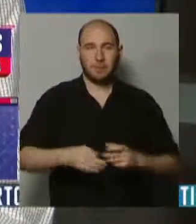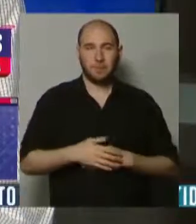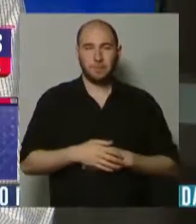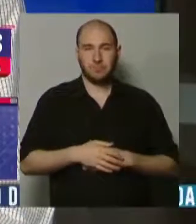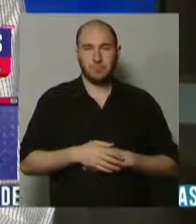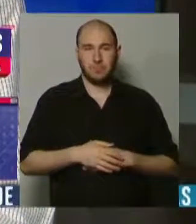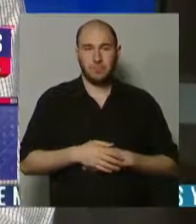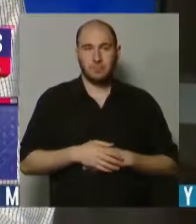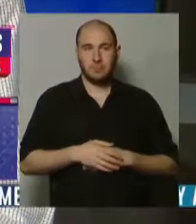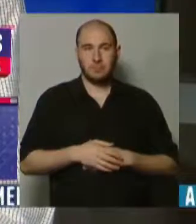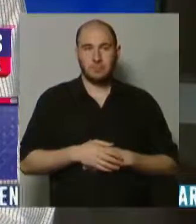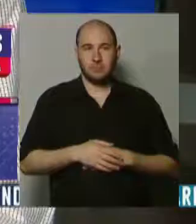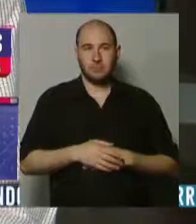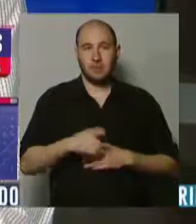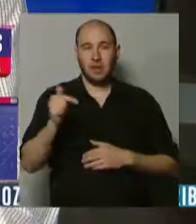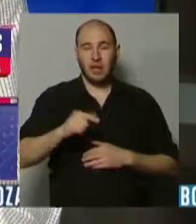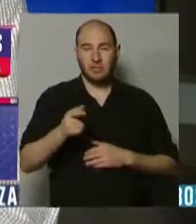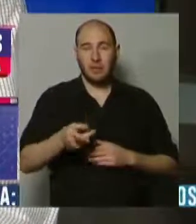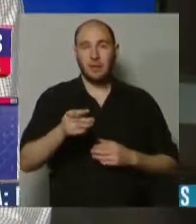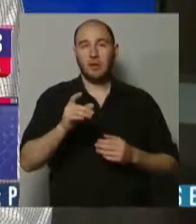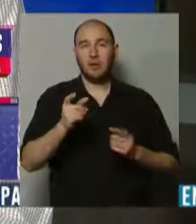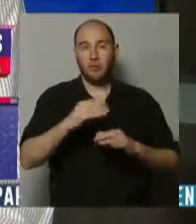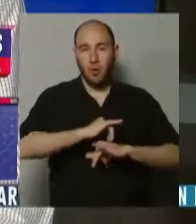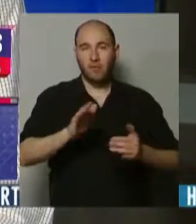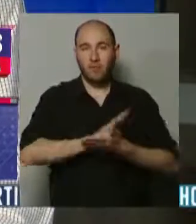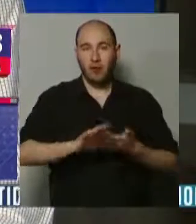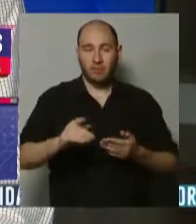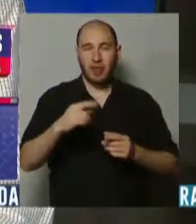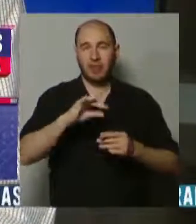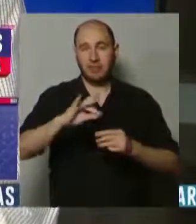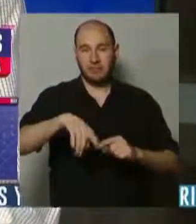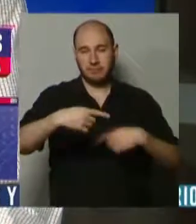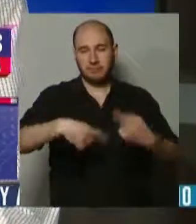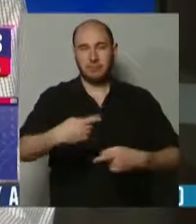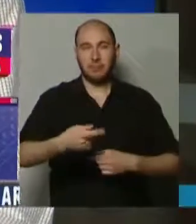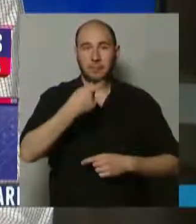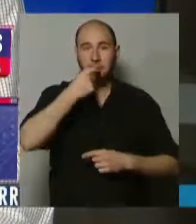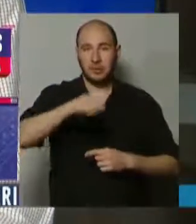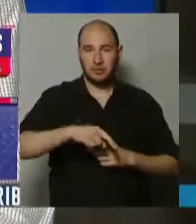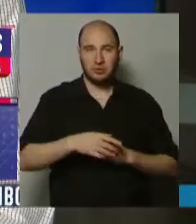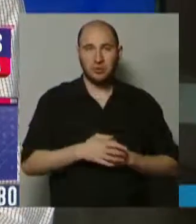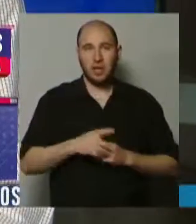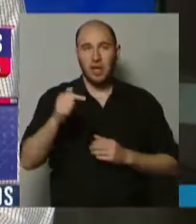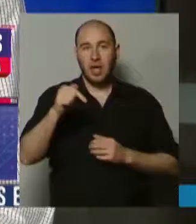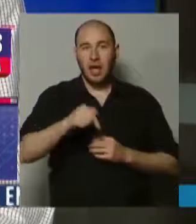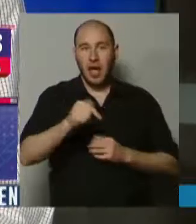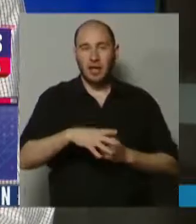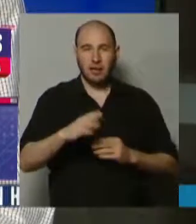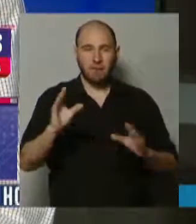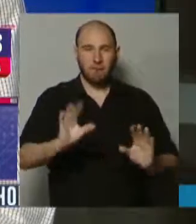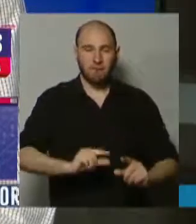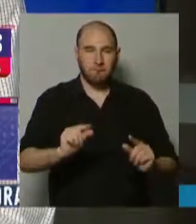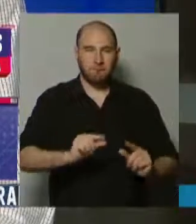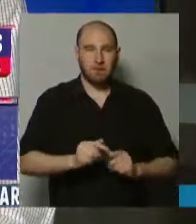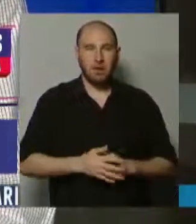y evidentemente con esta nueva palabra que se conoció, reperfilar la deuda, Mendoza se encontró en una situación de debilidad en